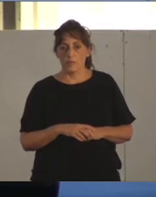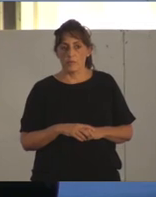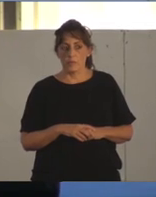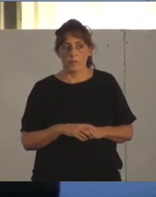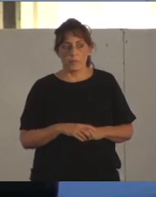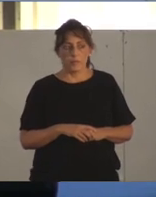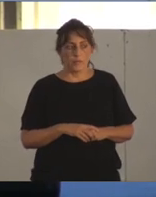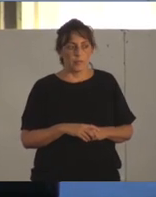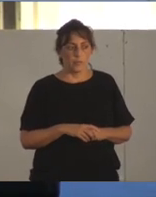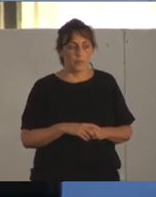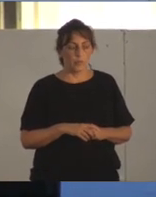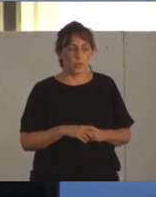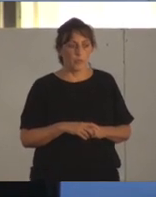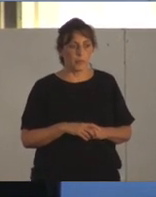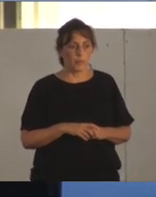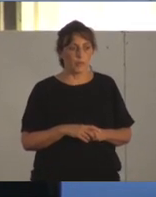aquí.